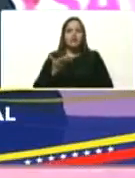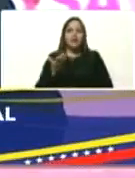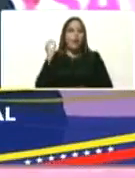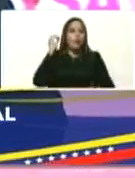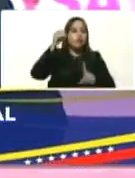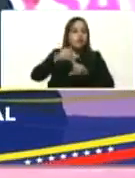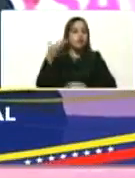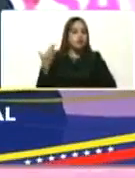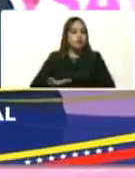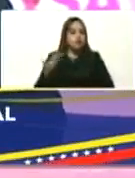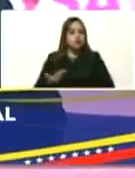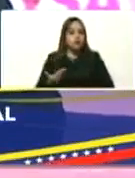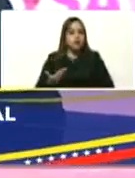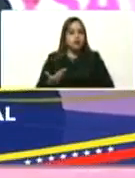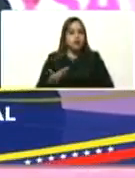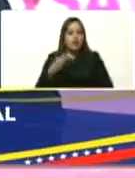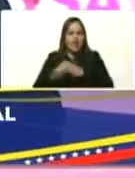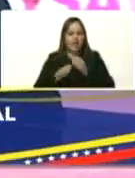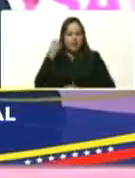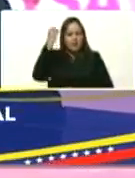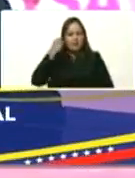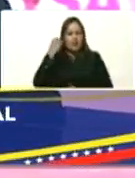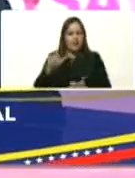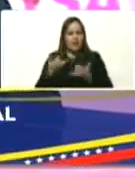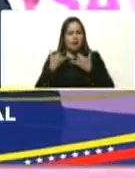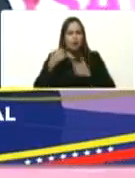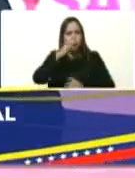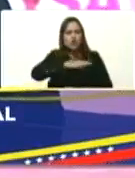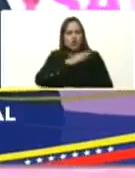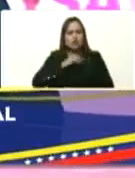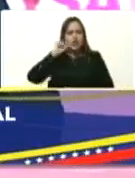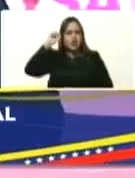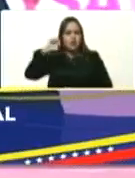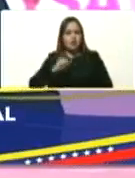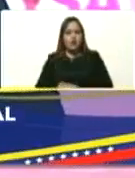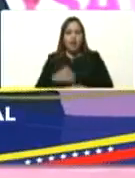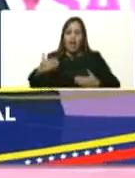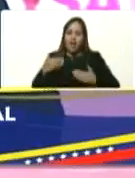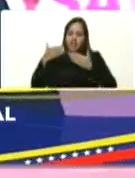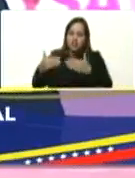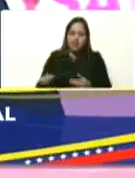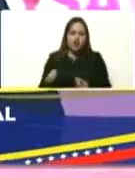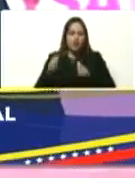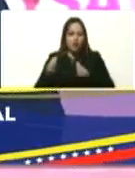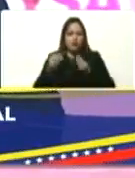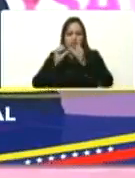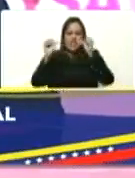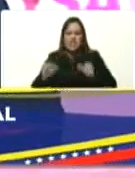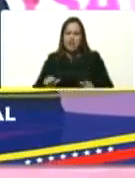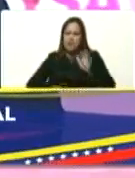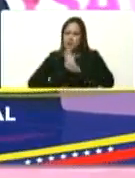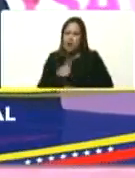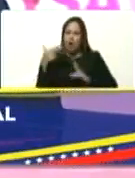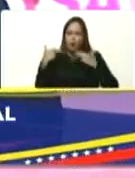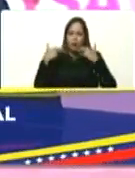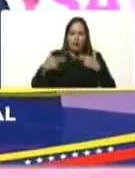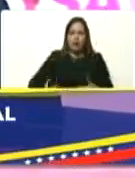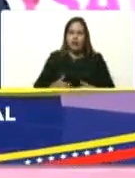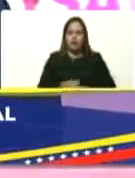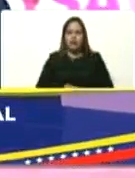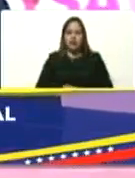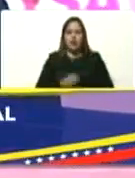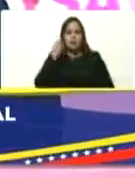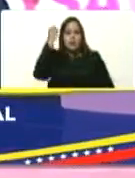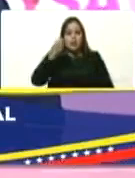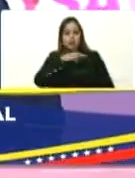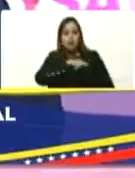que nos pone a pensarnos en el socialismo. Y es cómo avanzamos a un sistema más humano. Creemos